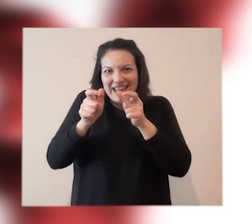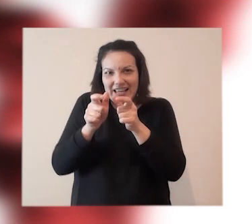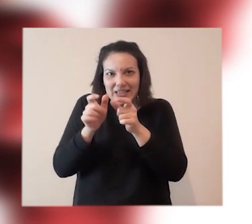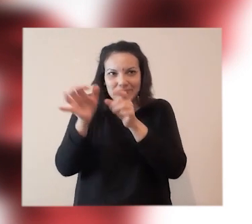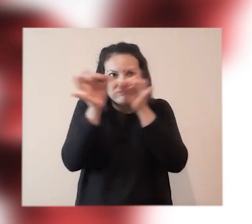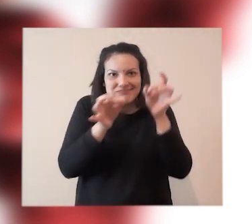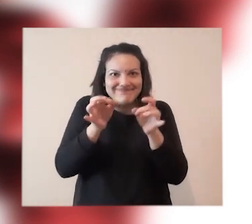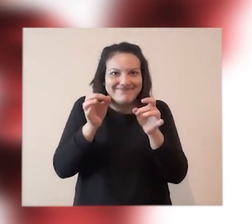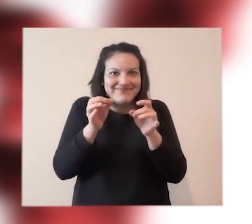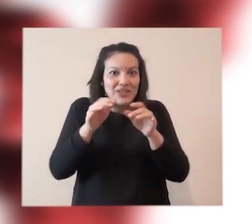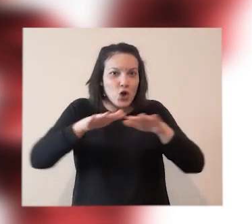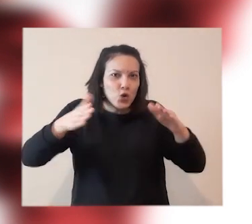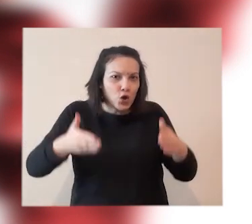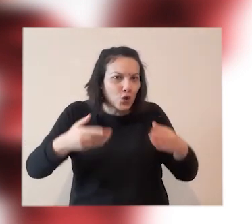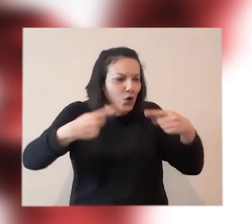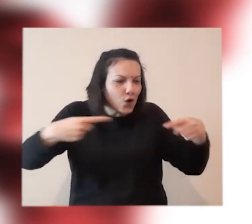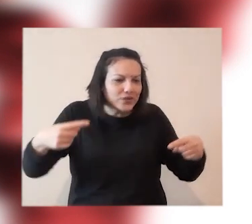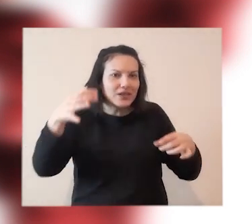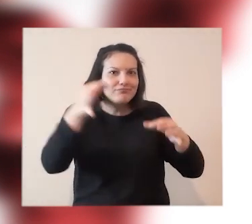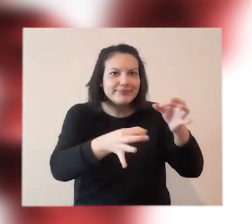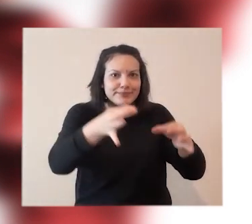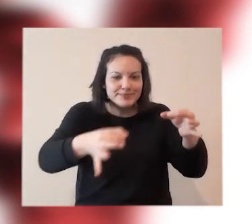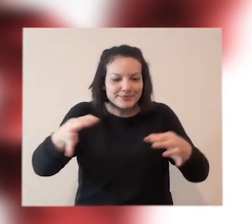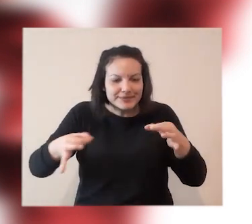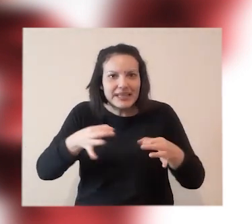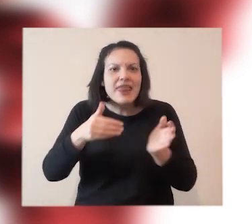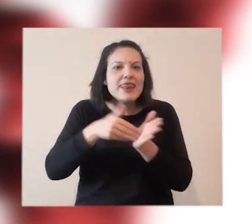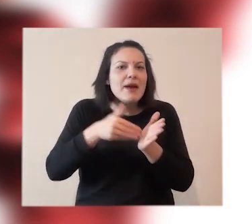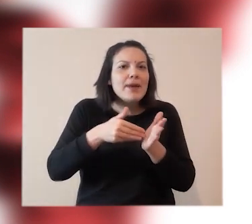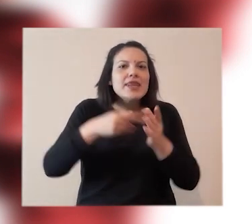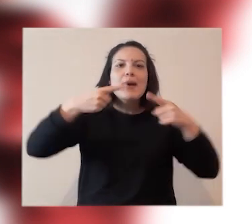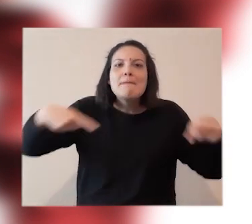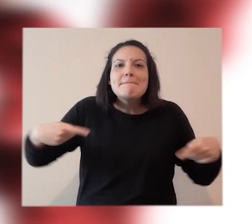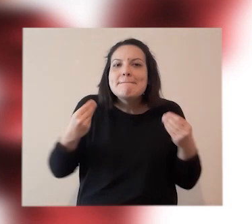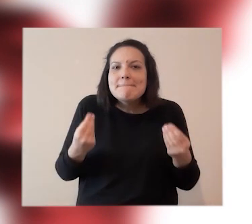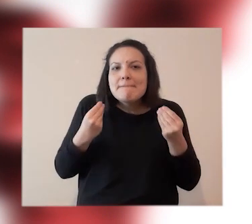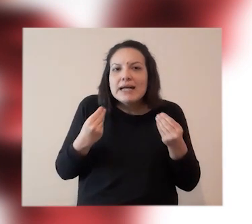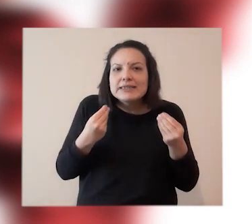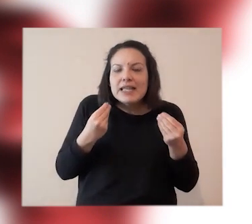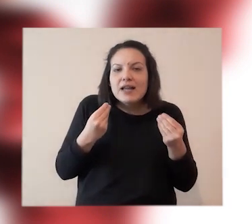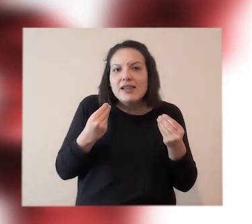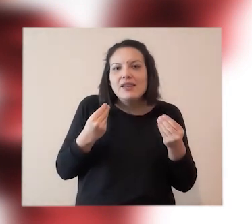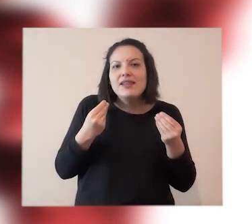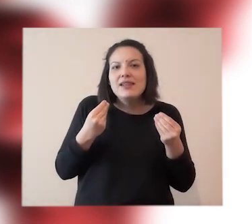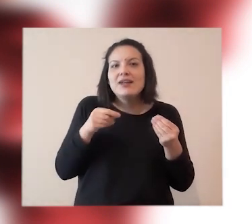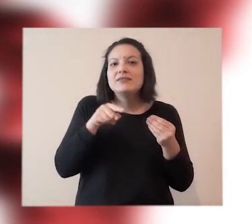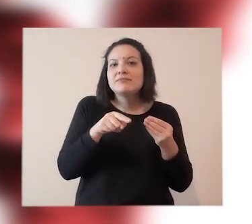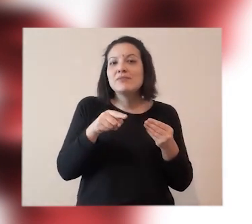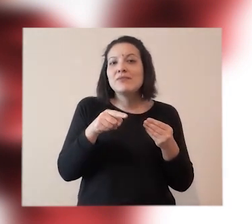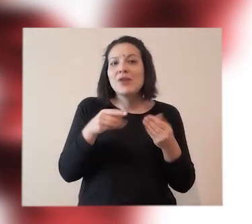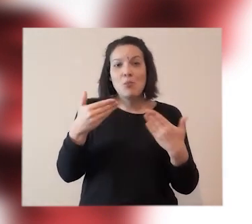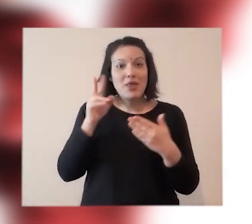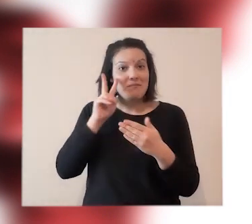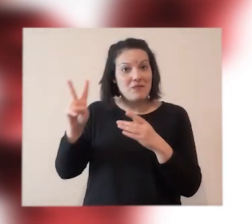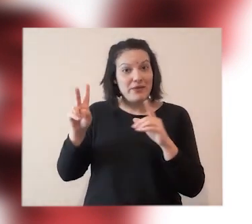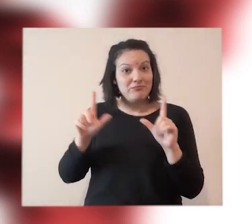en las superficies, y dependiendo de la superficie o el tipo de material que tiene el objeto, como pueden observar